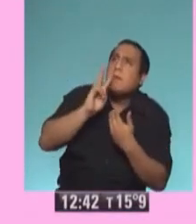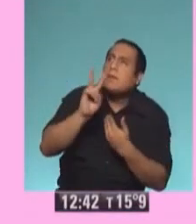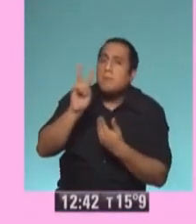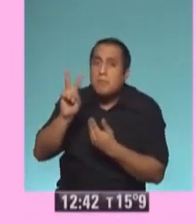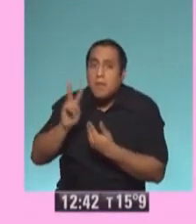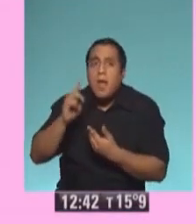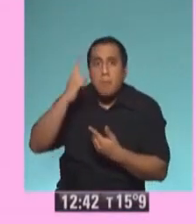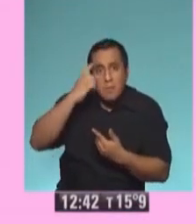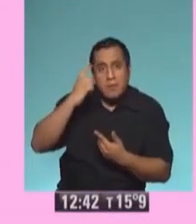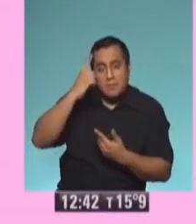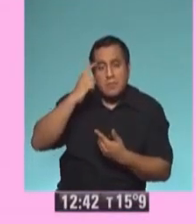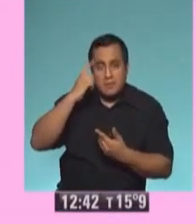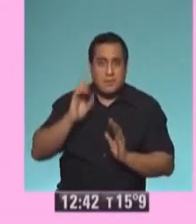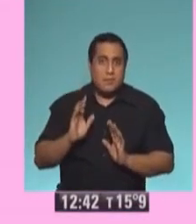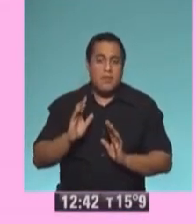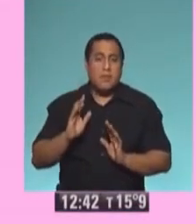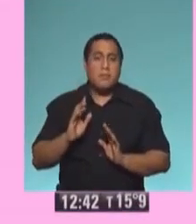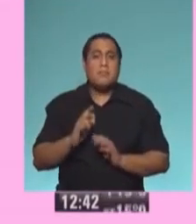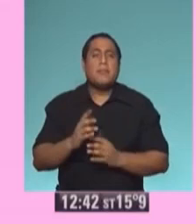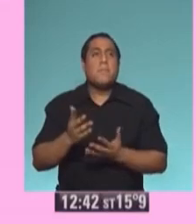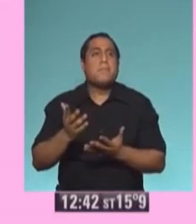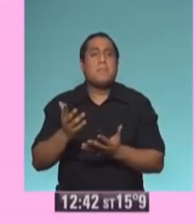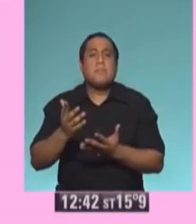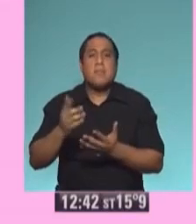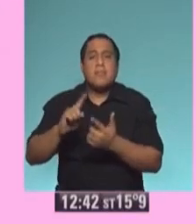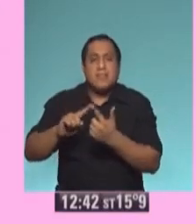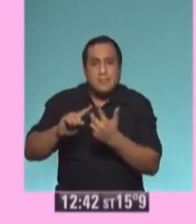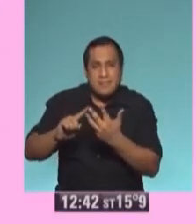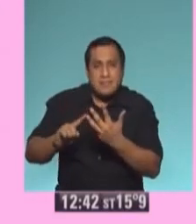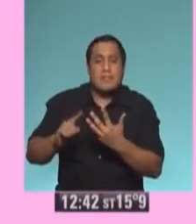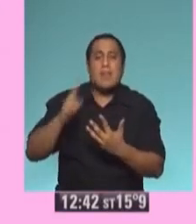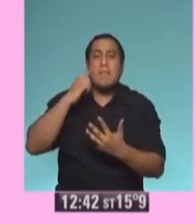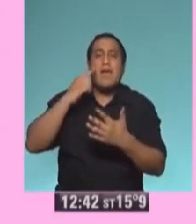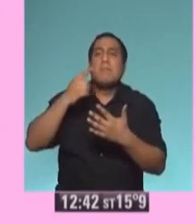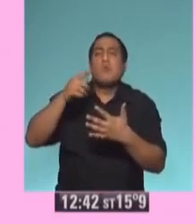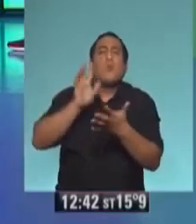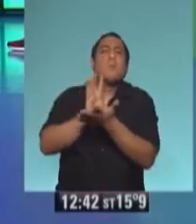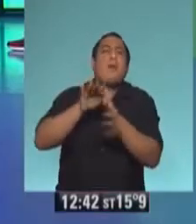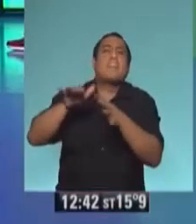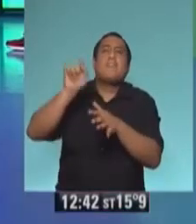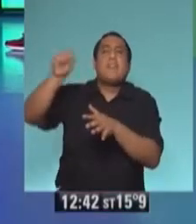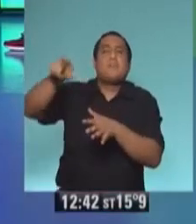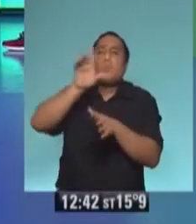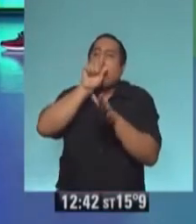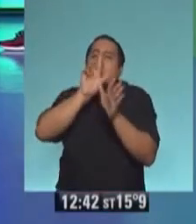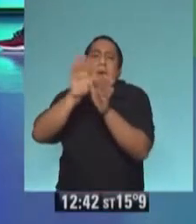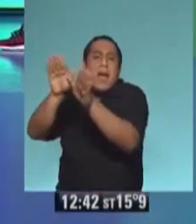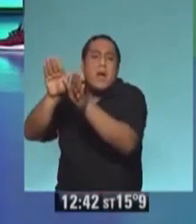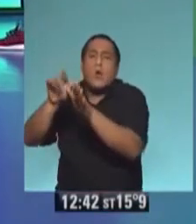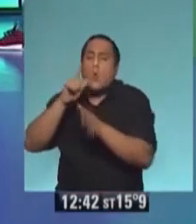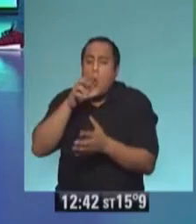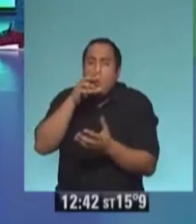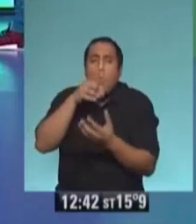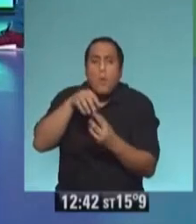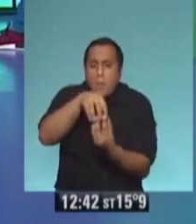observar todas estas pequeñas, vamos a decir, actividades que hacen en su vida cotidiana. Cómo incuban los